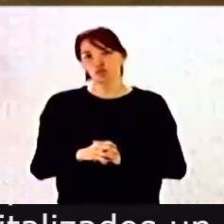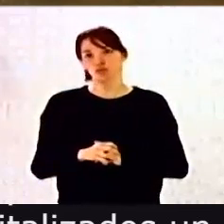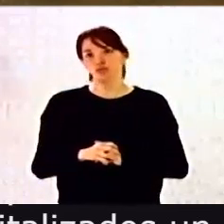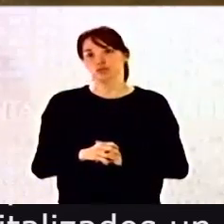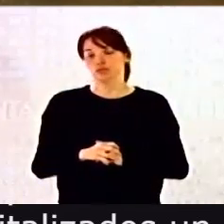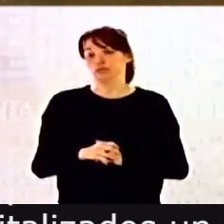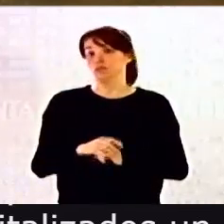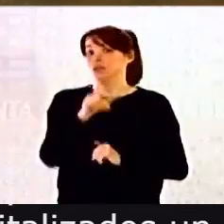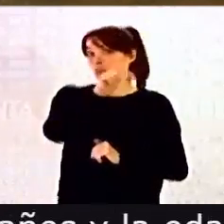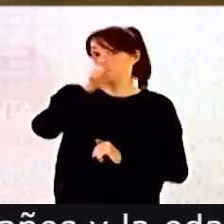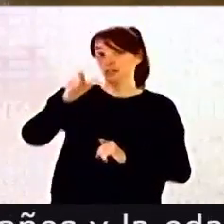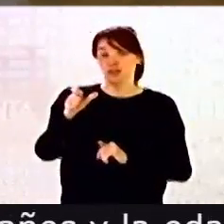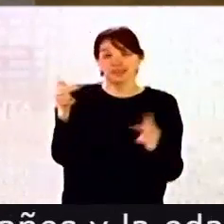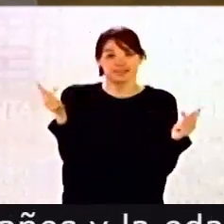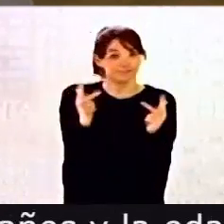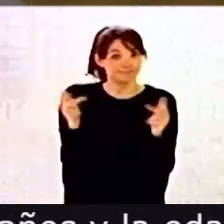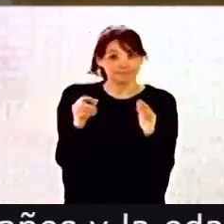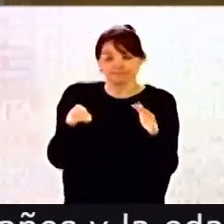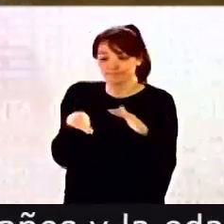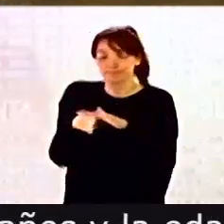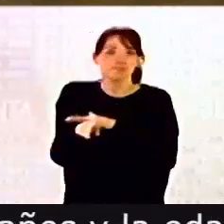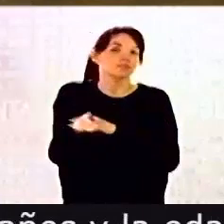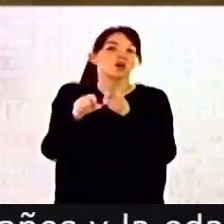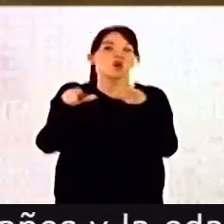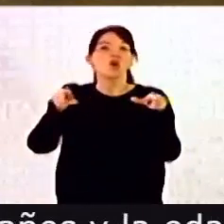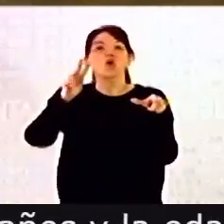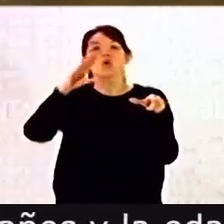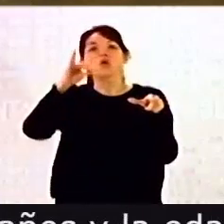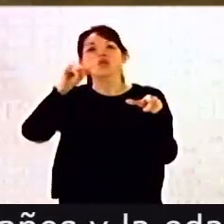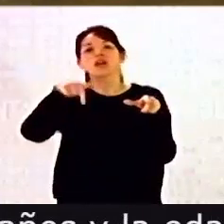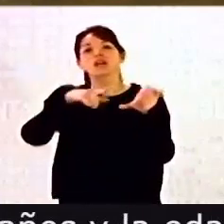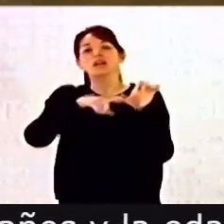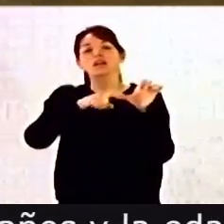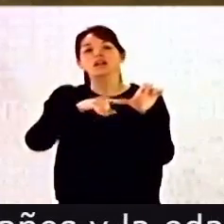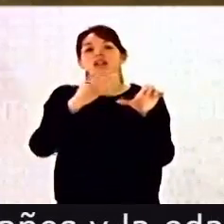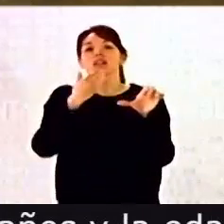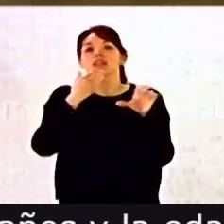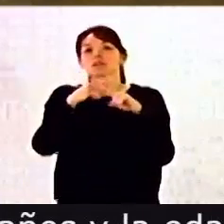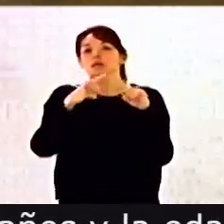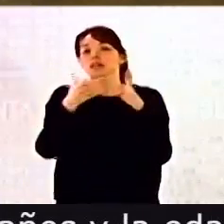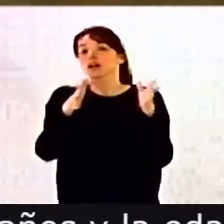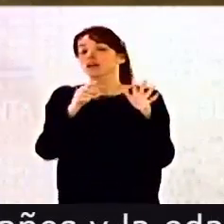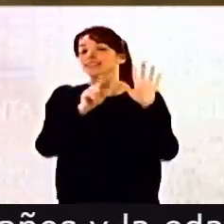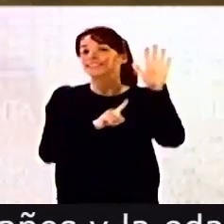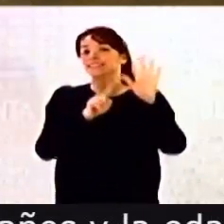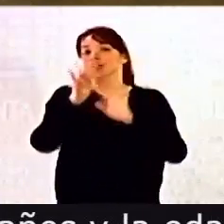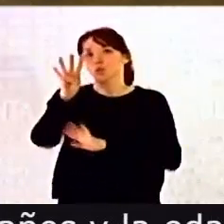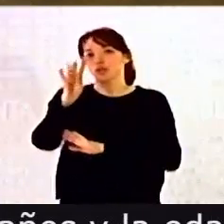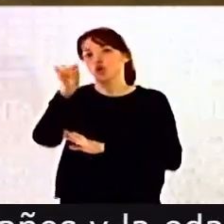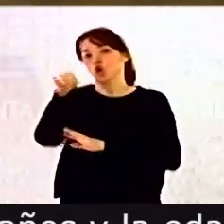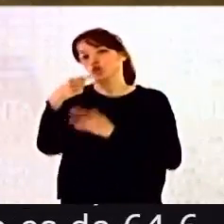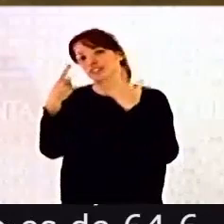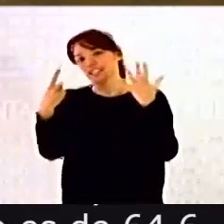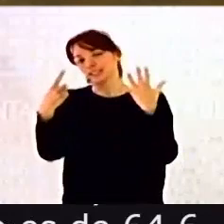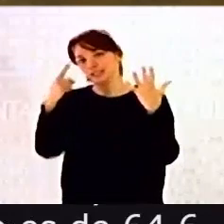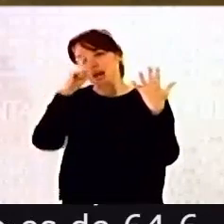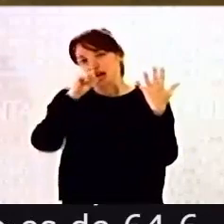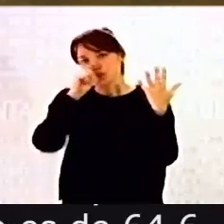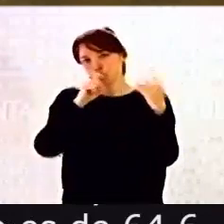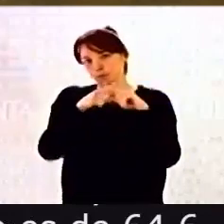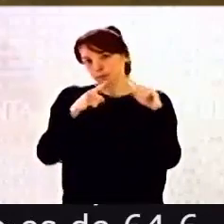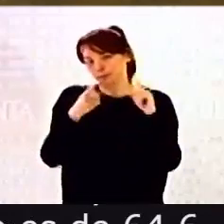de los pacientes que requieren UCI en nuestra comunidad autónoma es de 64,6 años de edad de